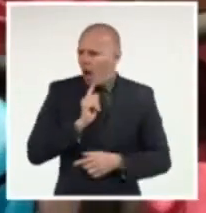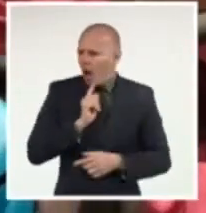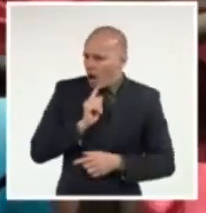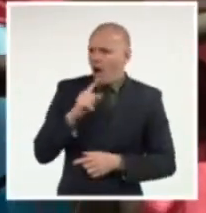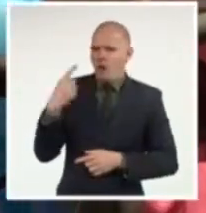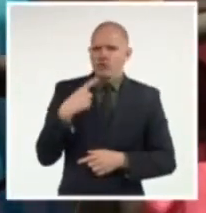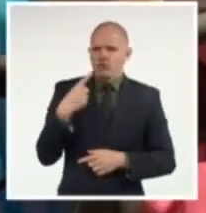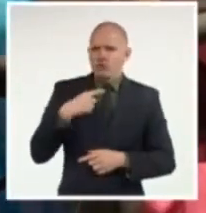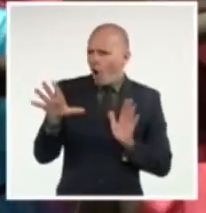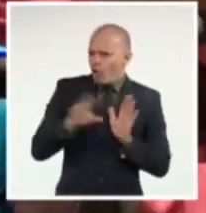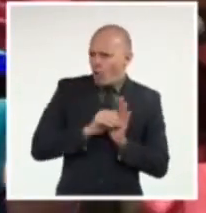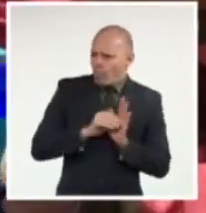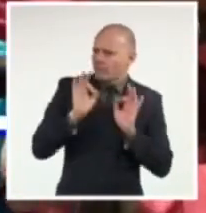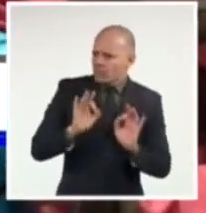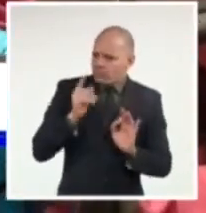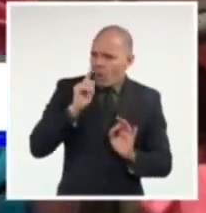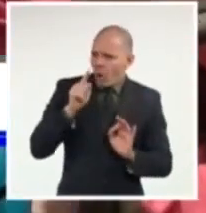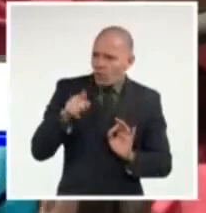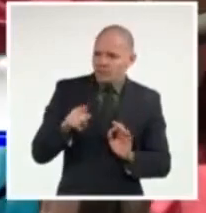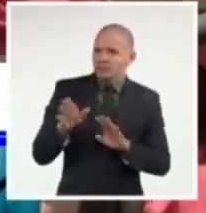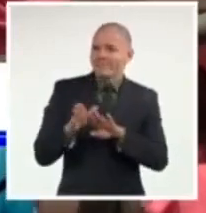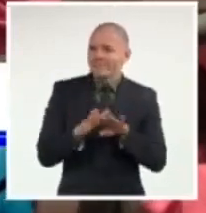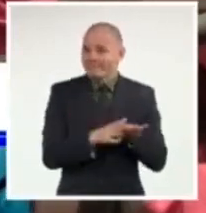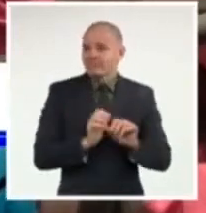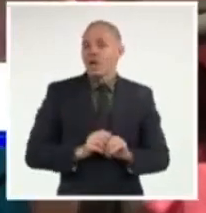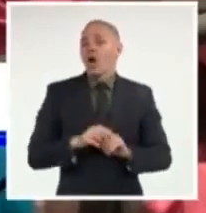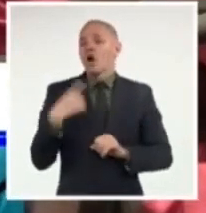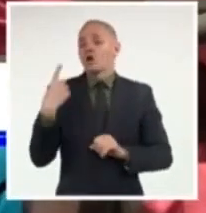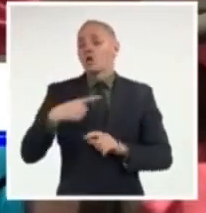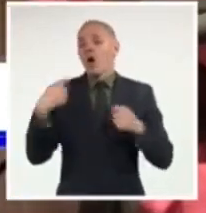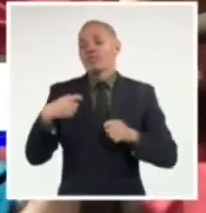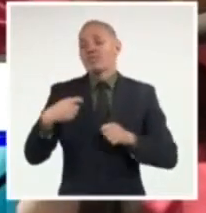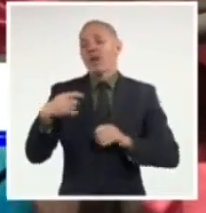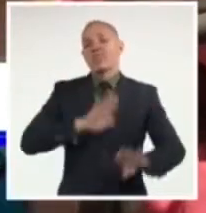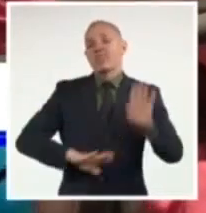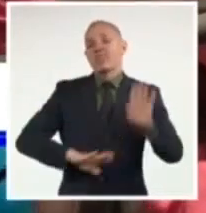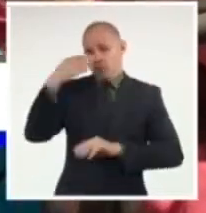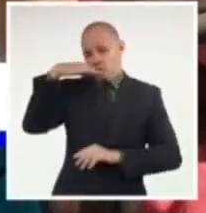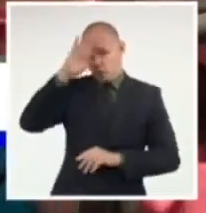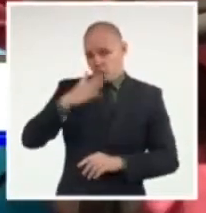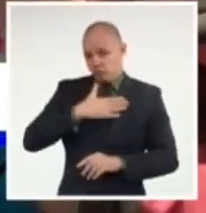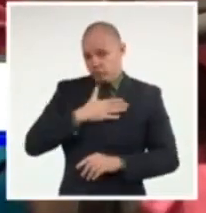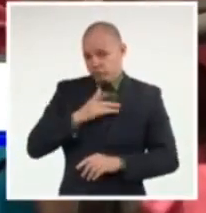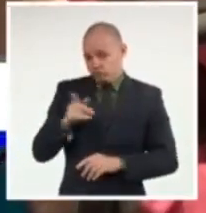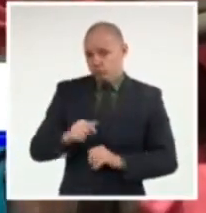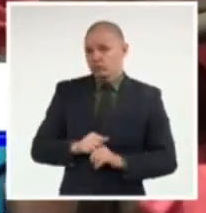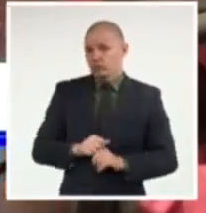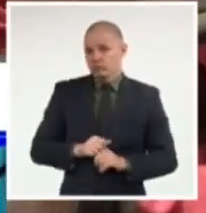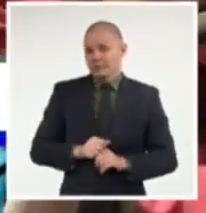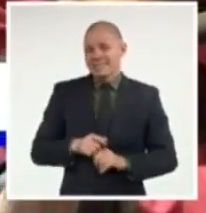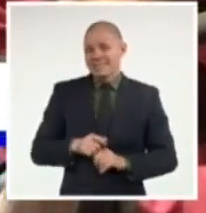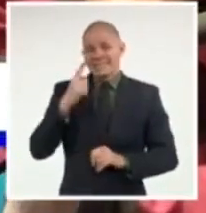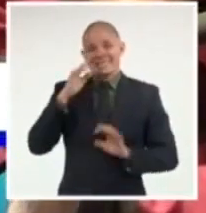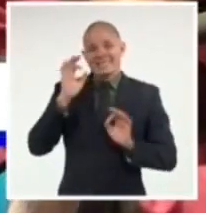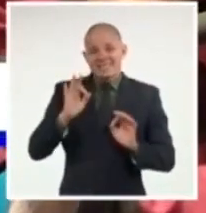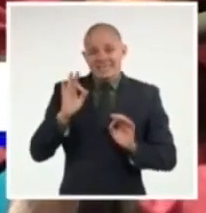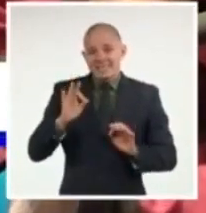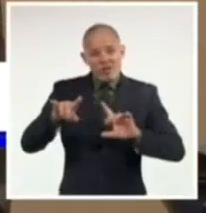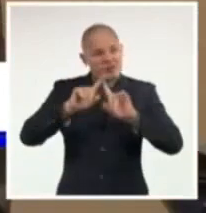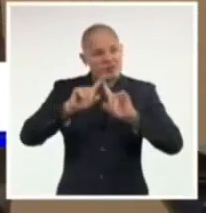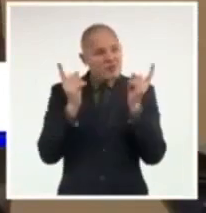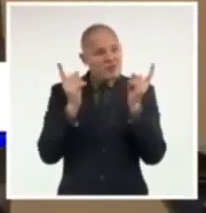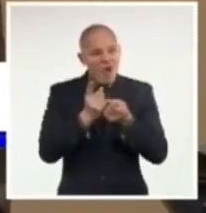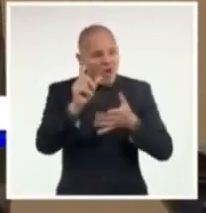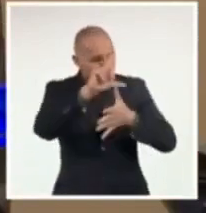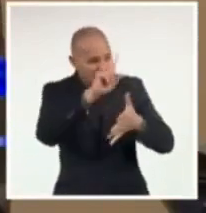muerte porque ellos, si llegan ahí, pegan al ejemplo de la resistencia, el ejemplo más grande de resistencia que tiene